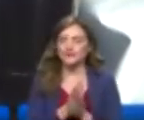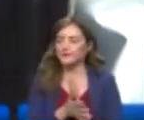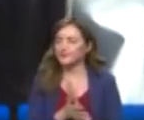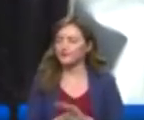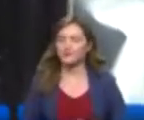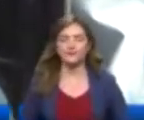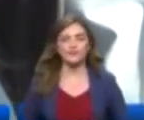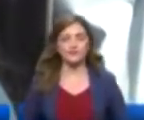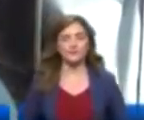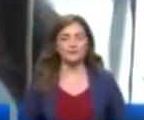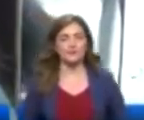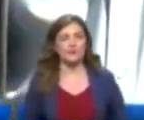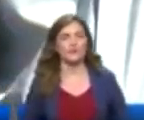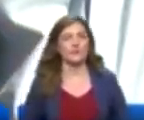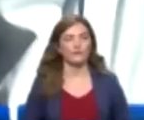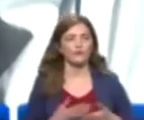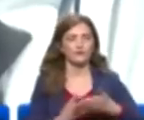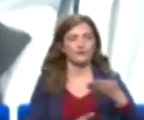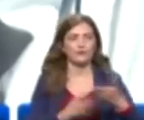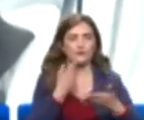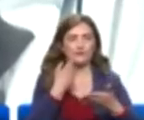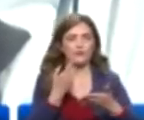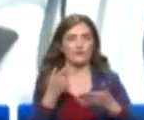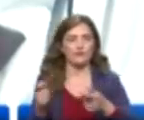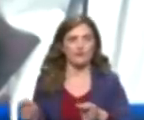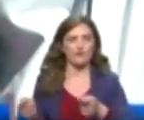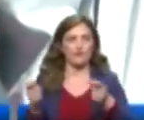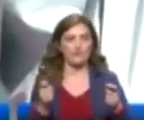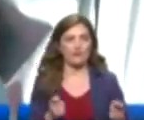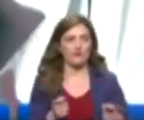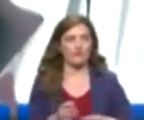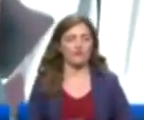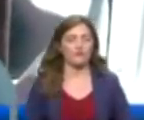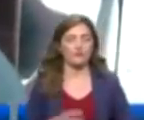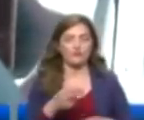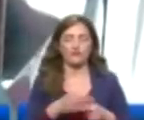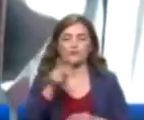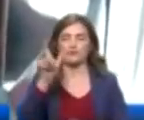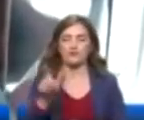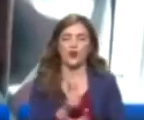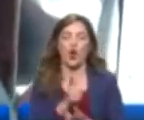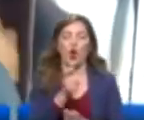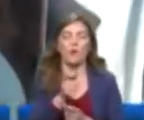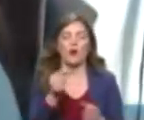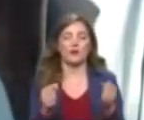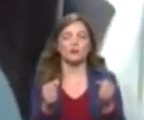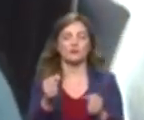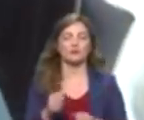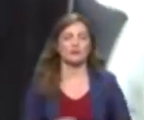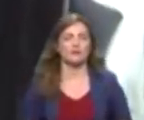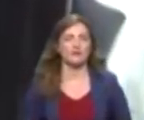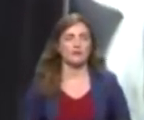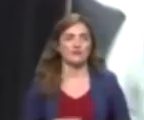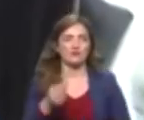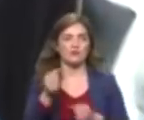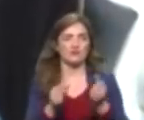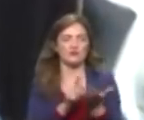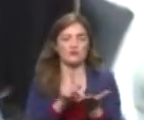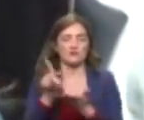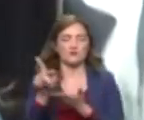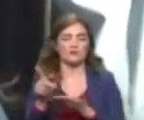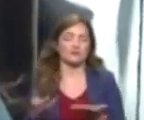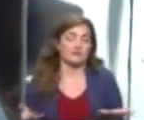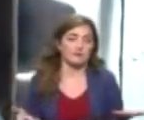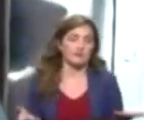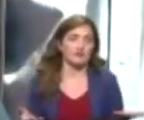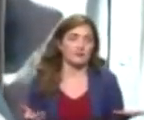No entendemos cómo, si aquí en este documento que nos entrega el señor está el nombre de la persona que compró y en teoría este vehículo está pagado, por lo